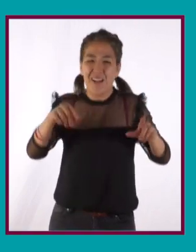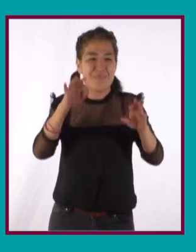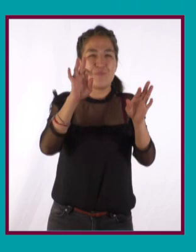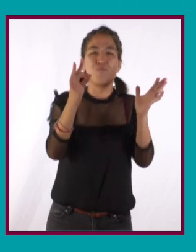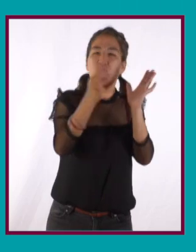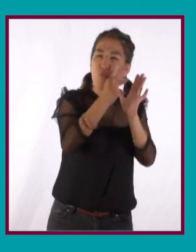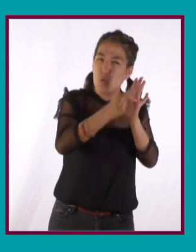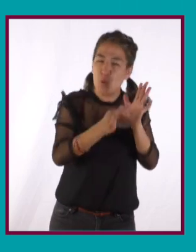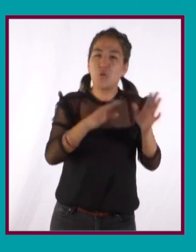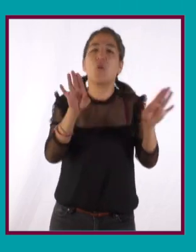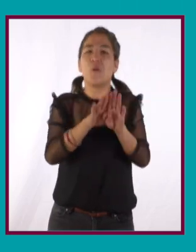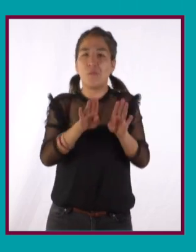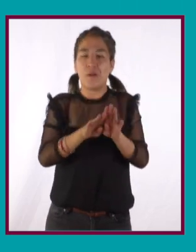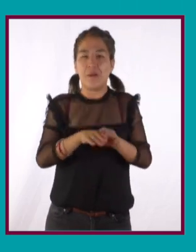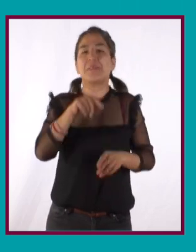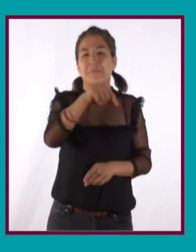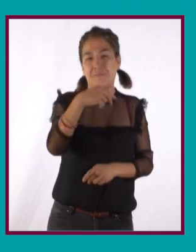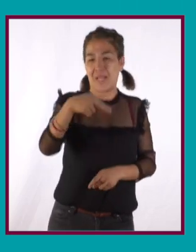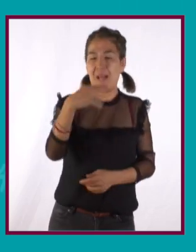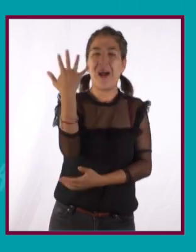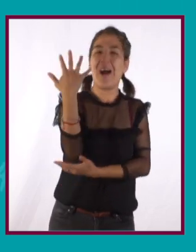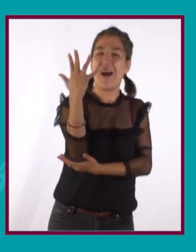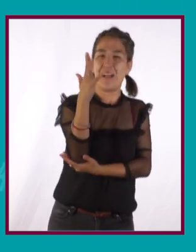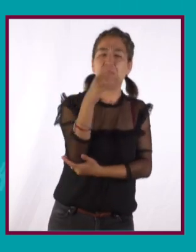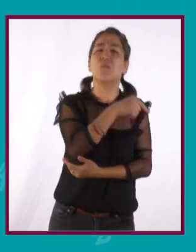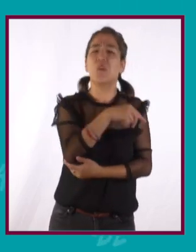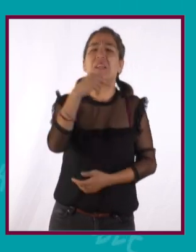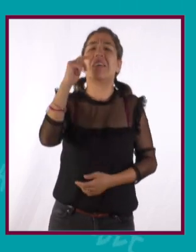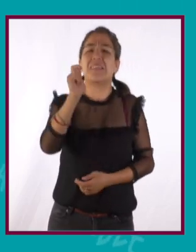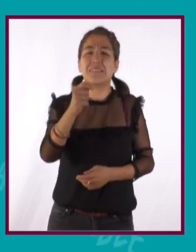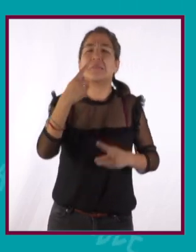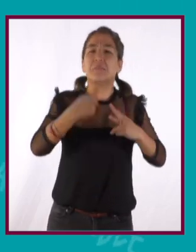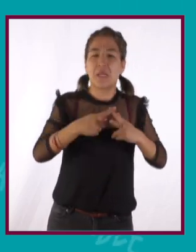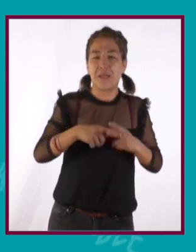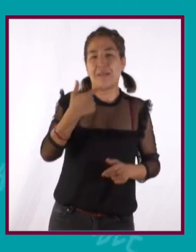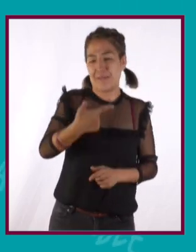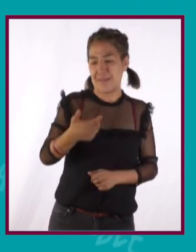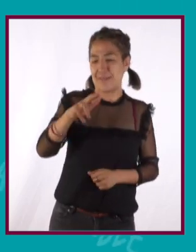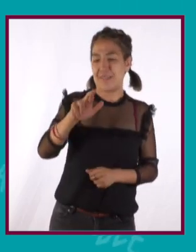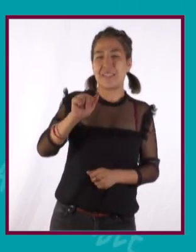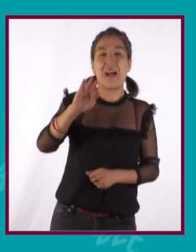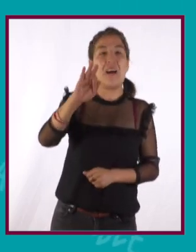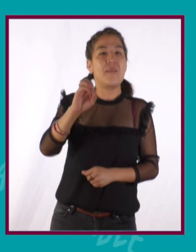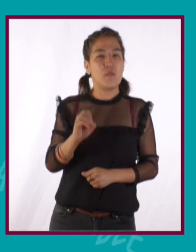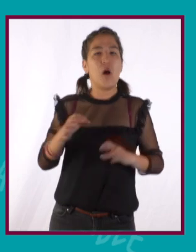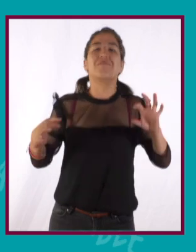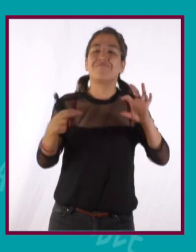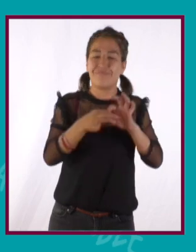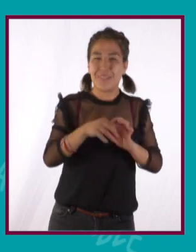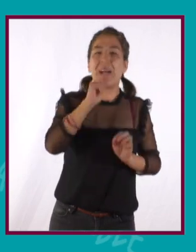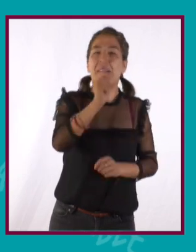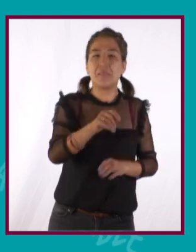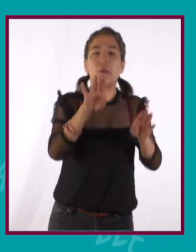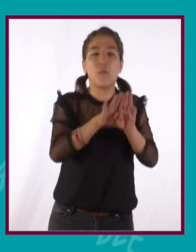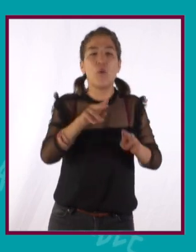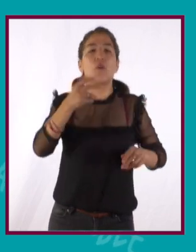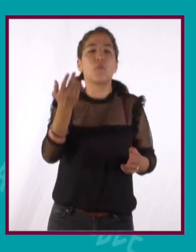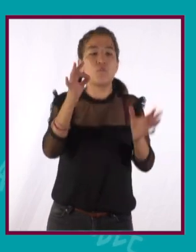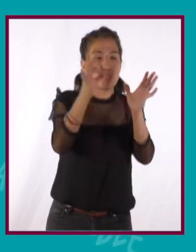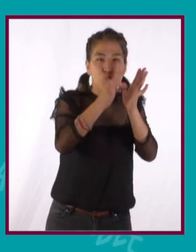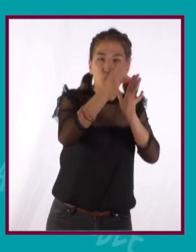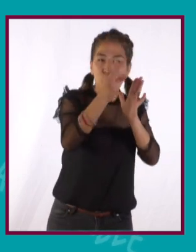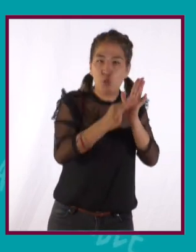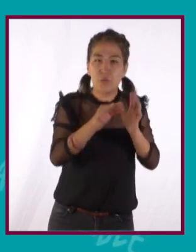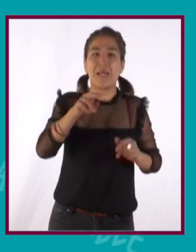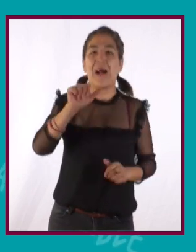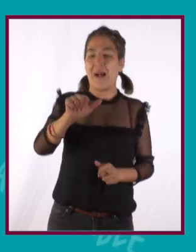manera gráfica es a través de un árbol, que en las matemáticas se llama grafo. Un grafo es un conjunto de